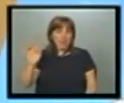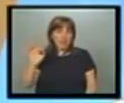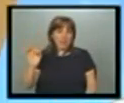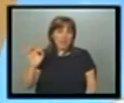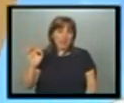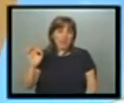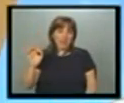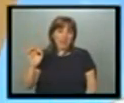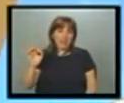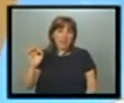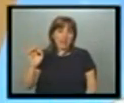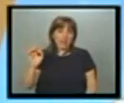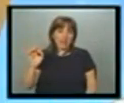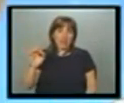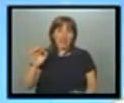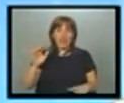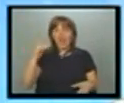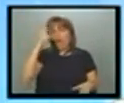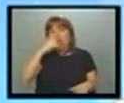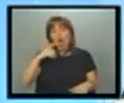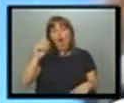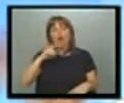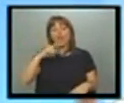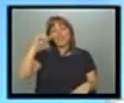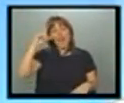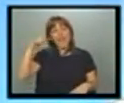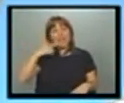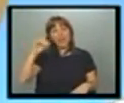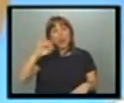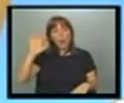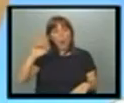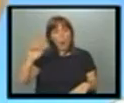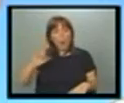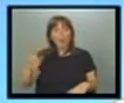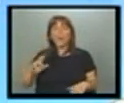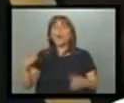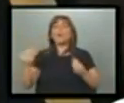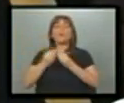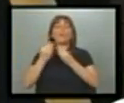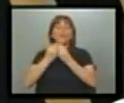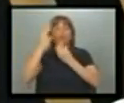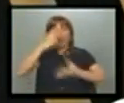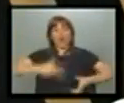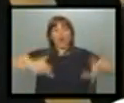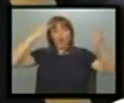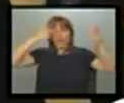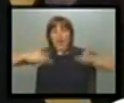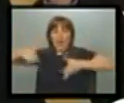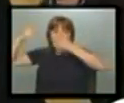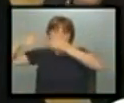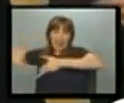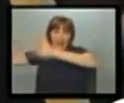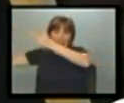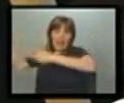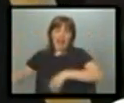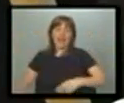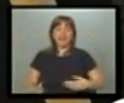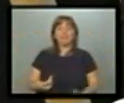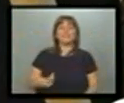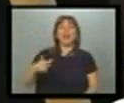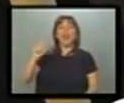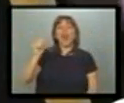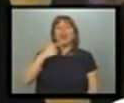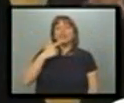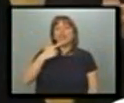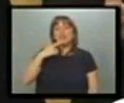aclarar recién, en realidad es una empresa que administra varios hoteles. Para exactamente. Que quede claro. Y por el otro lado, Los Sauces, ¿qué es? Es